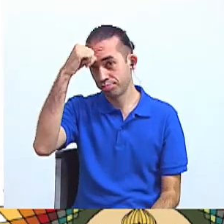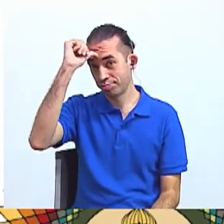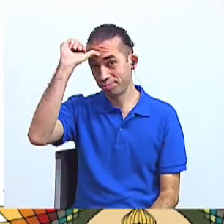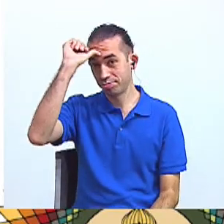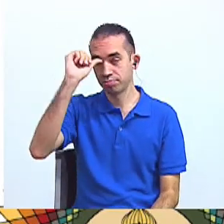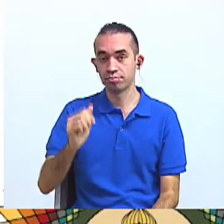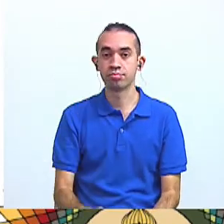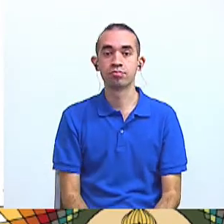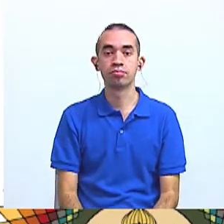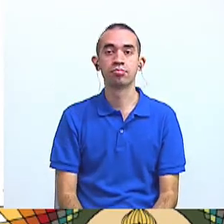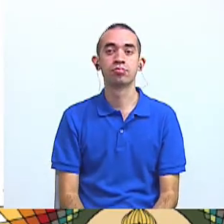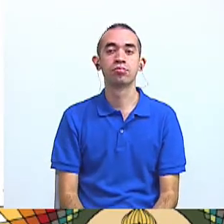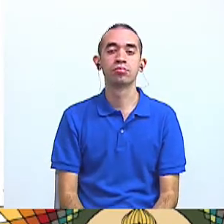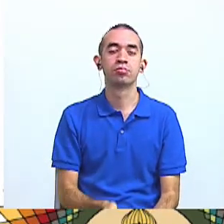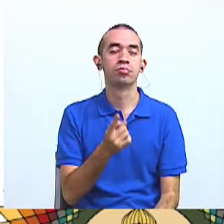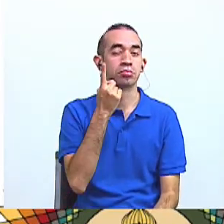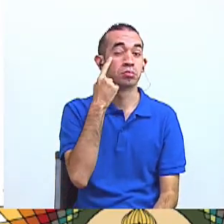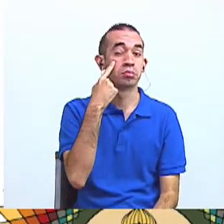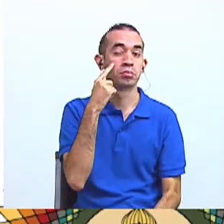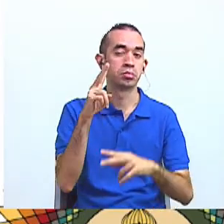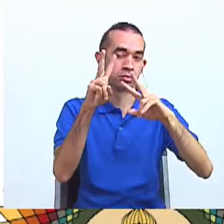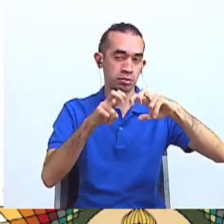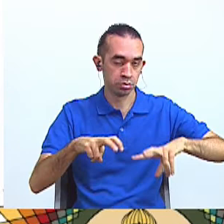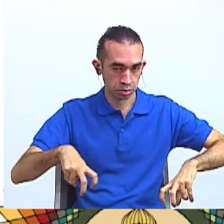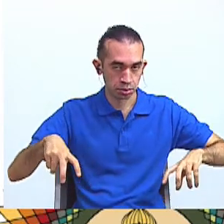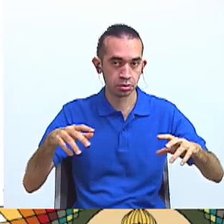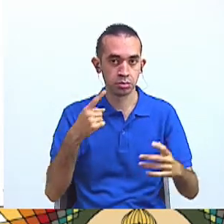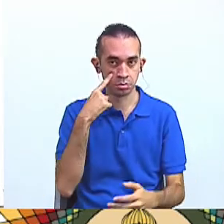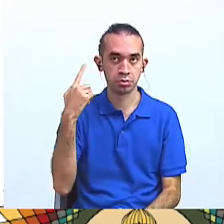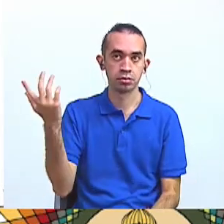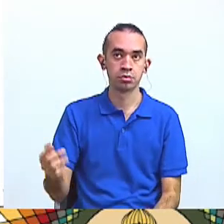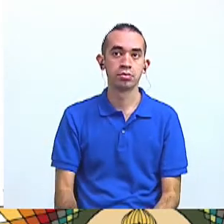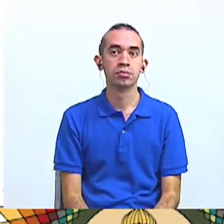India, pero veamos más a fondo nuestro texto de hoy.